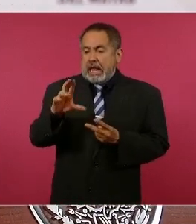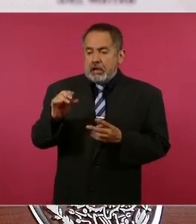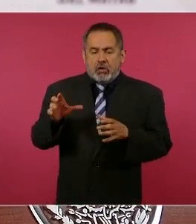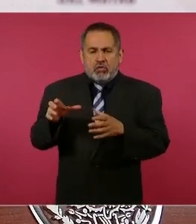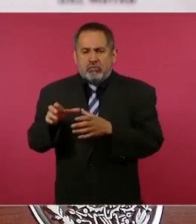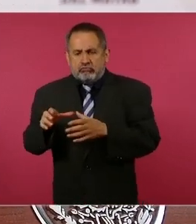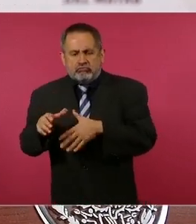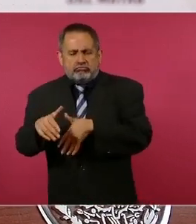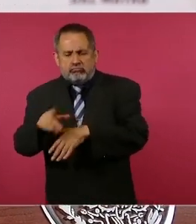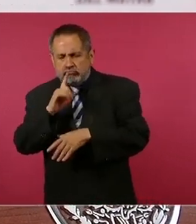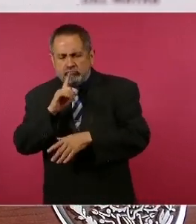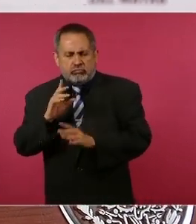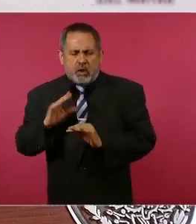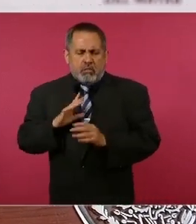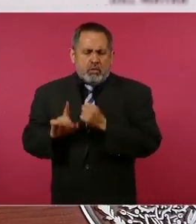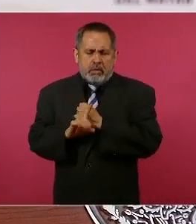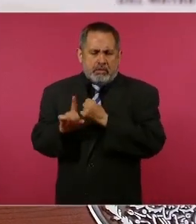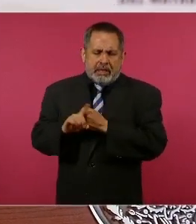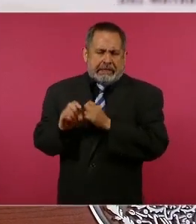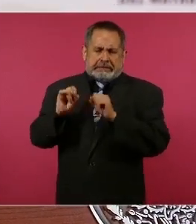Tampoco había mucho problema.